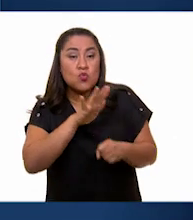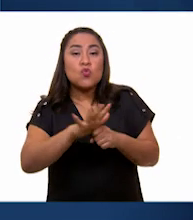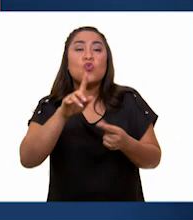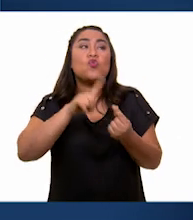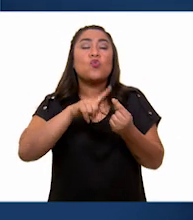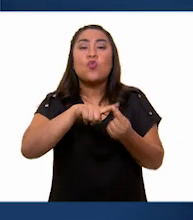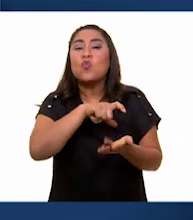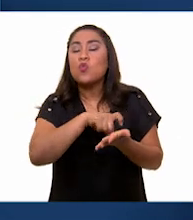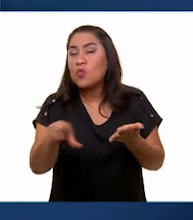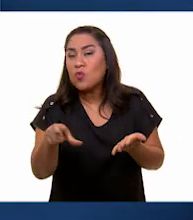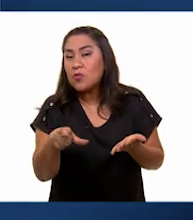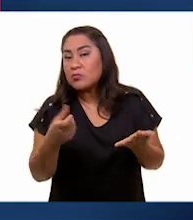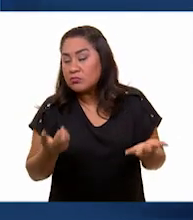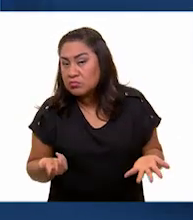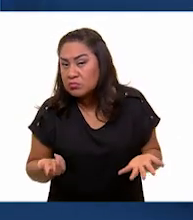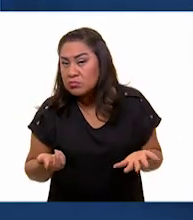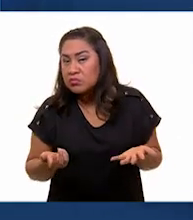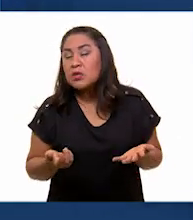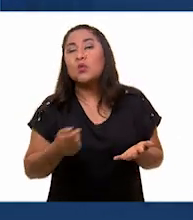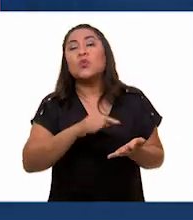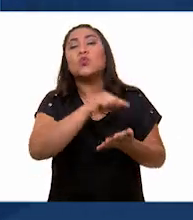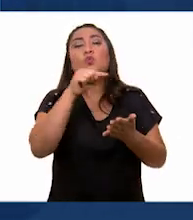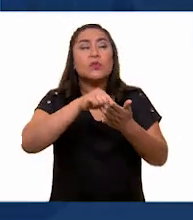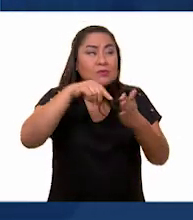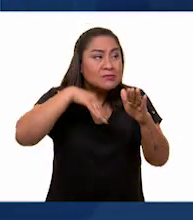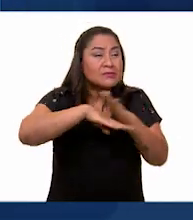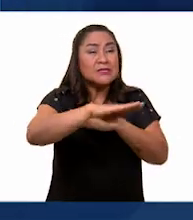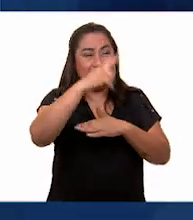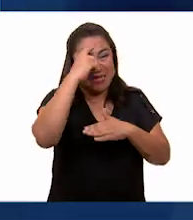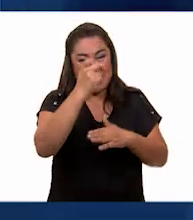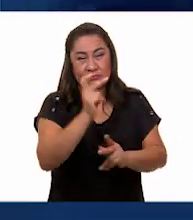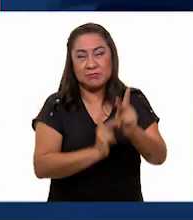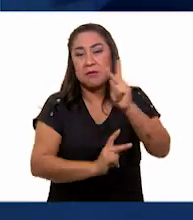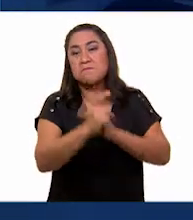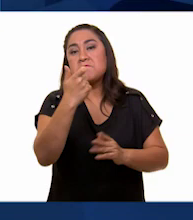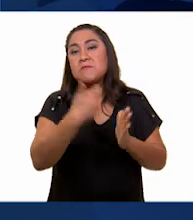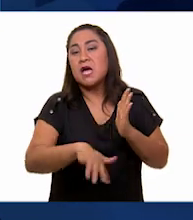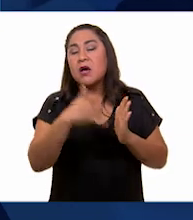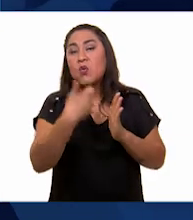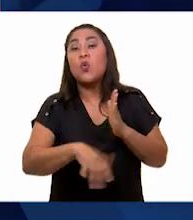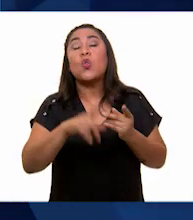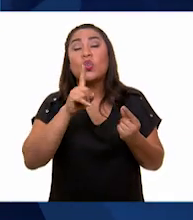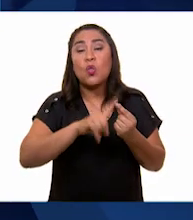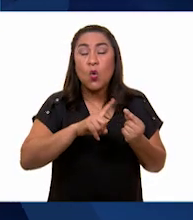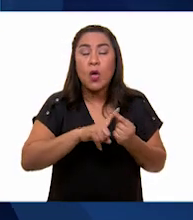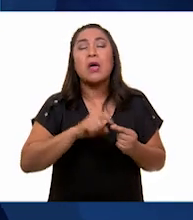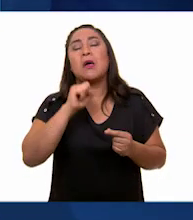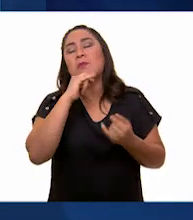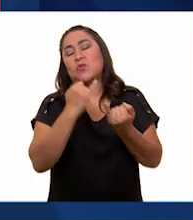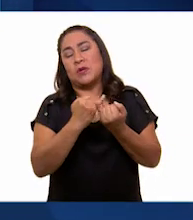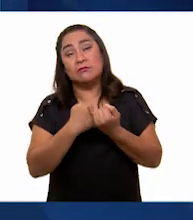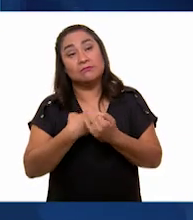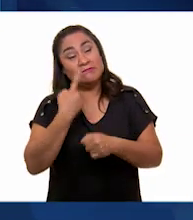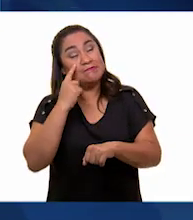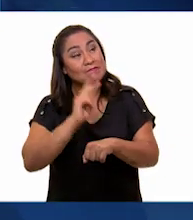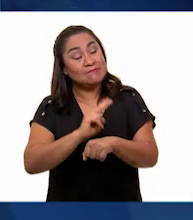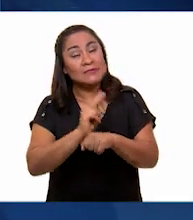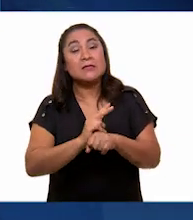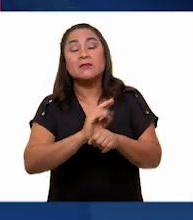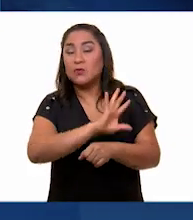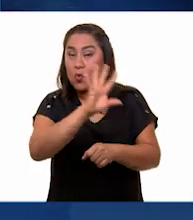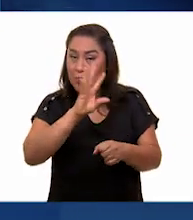comprarlos, es decir, elegir el invernadero en el que los cactus sean más baratos. También debo fijarme que no sobren